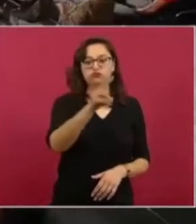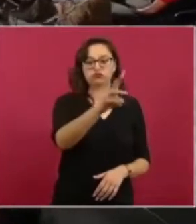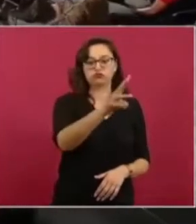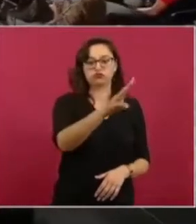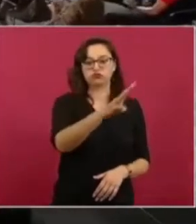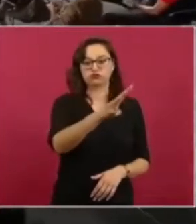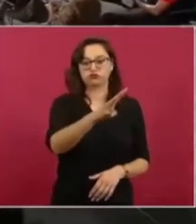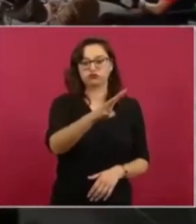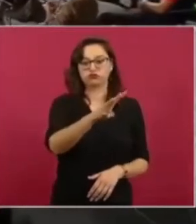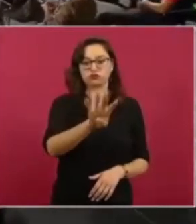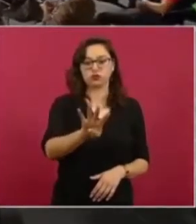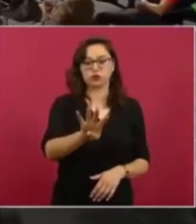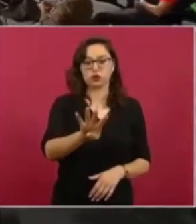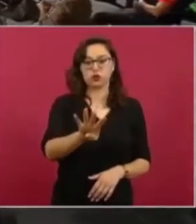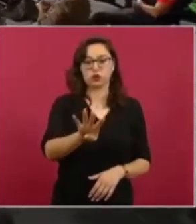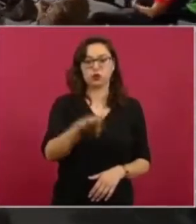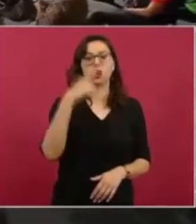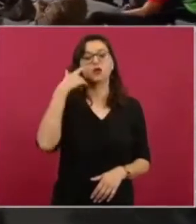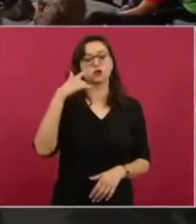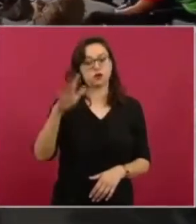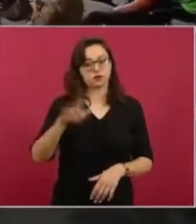A ver si se...